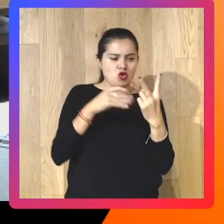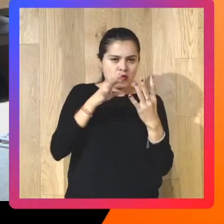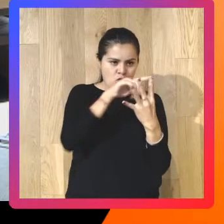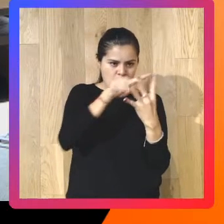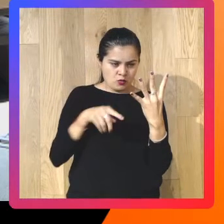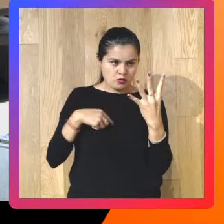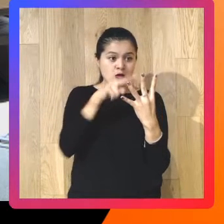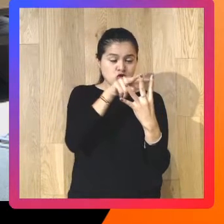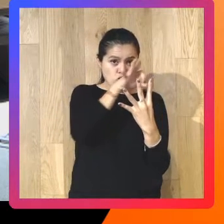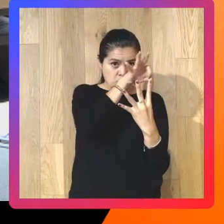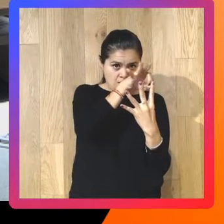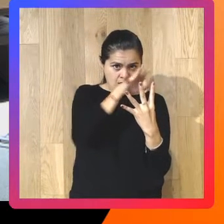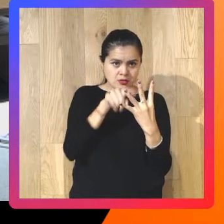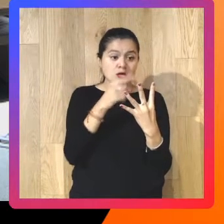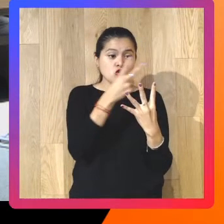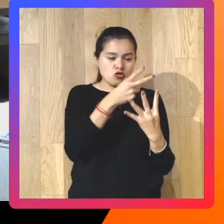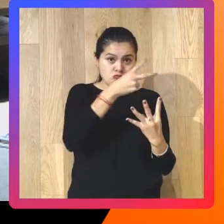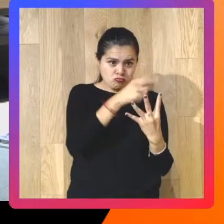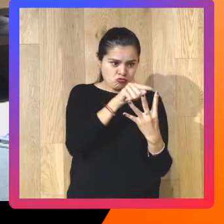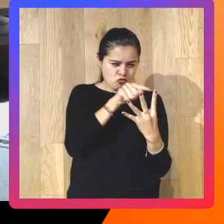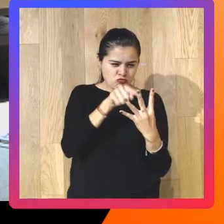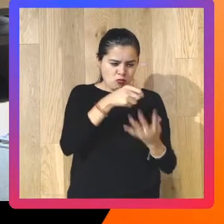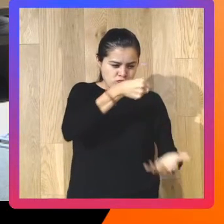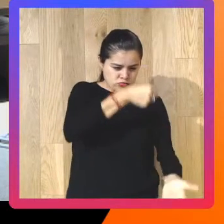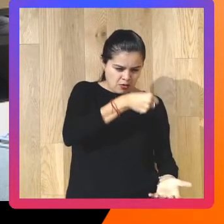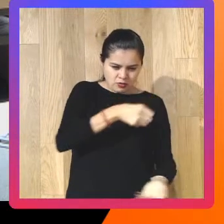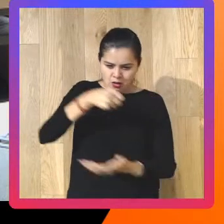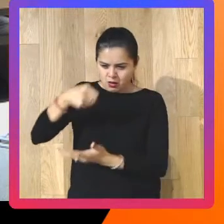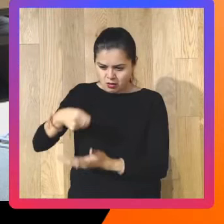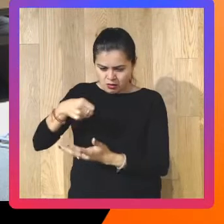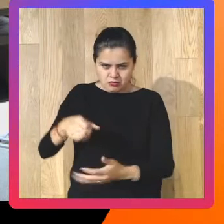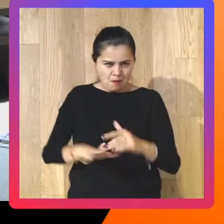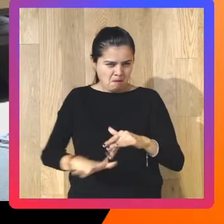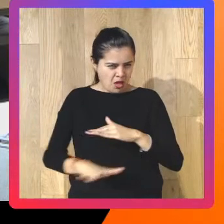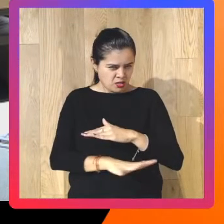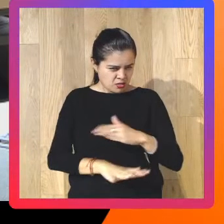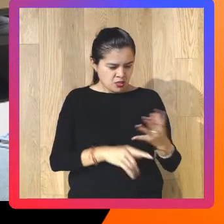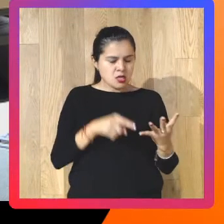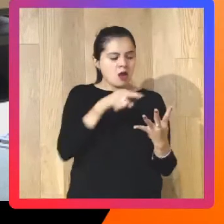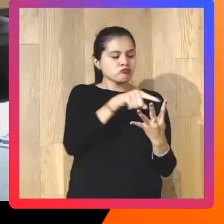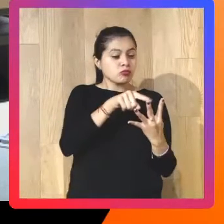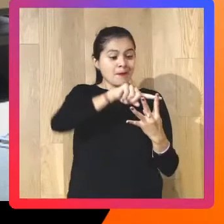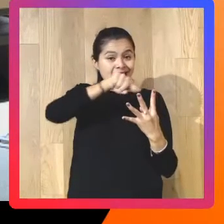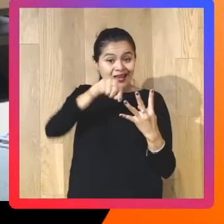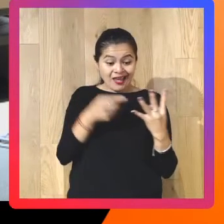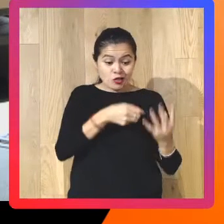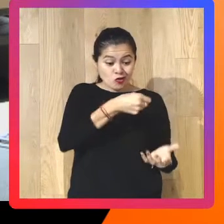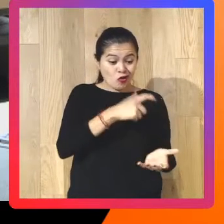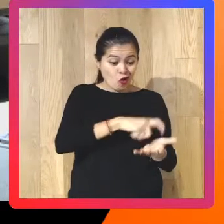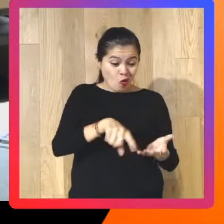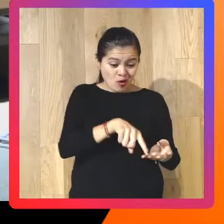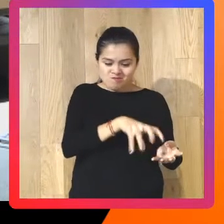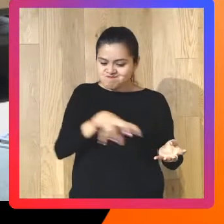que alcanzar para estas 2 canastas básicas, tienen que alcanzar para que los 4 integrantes de